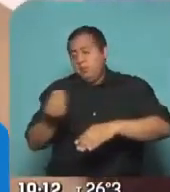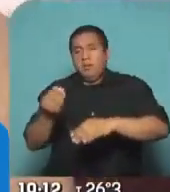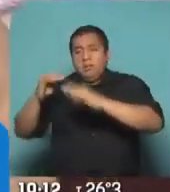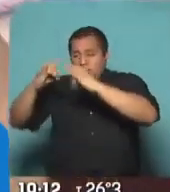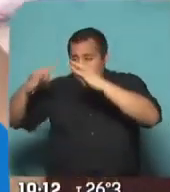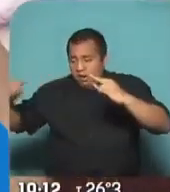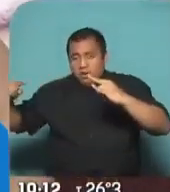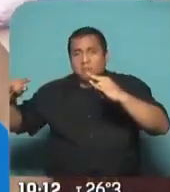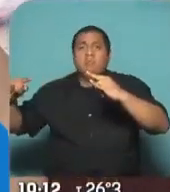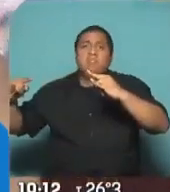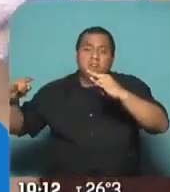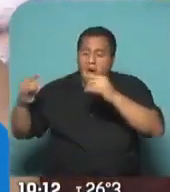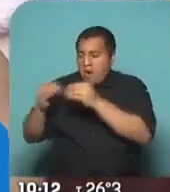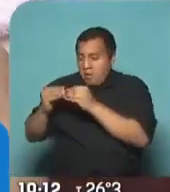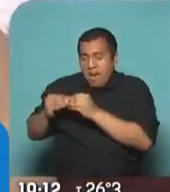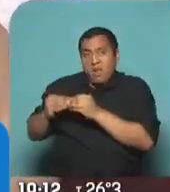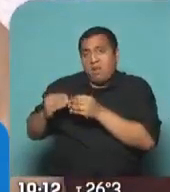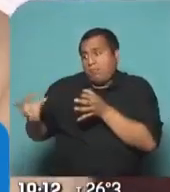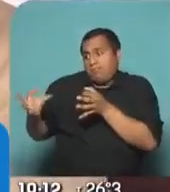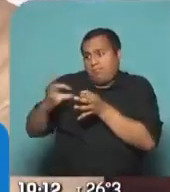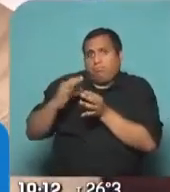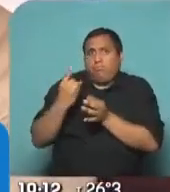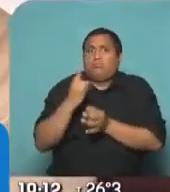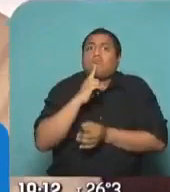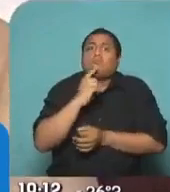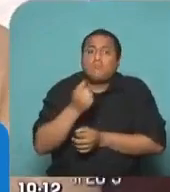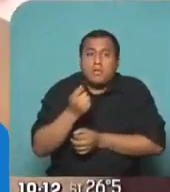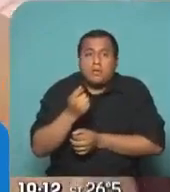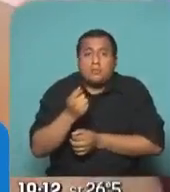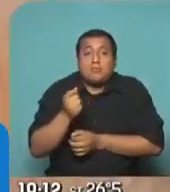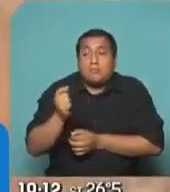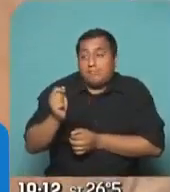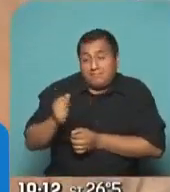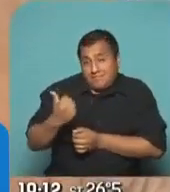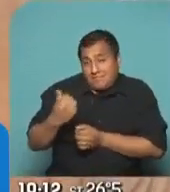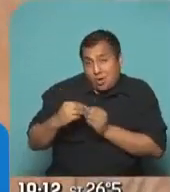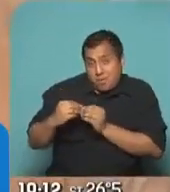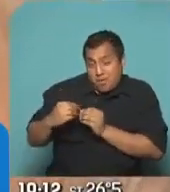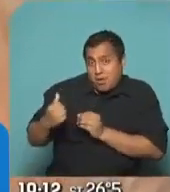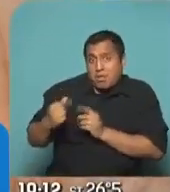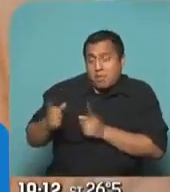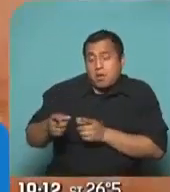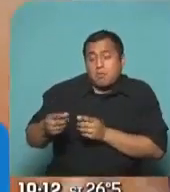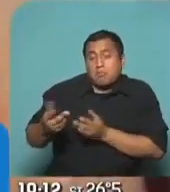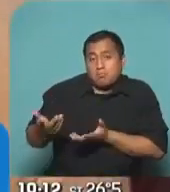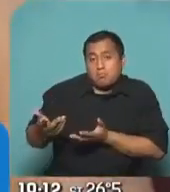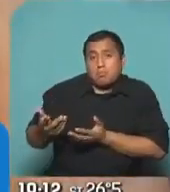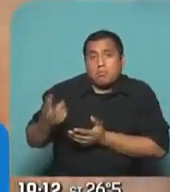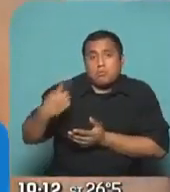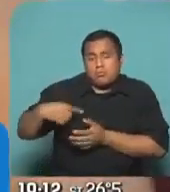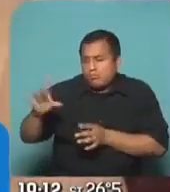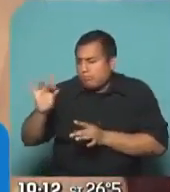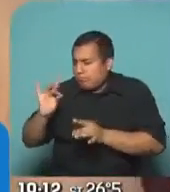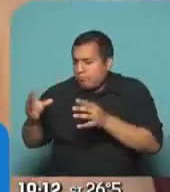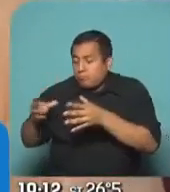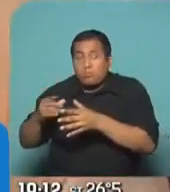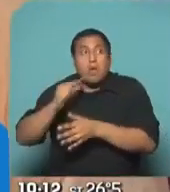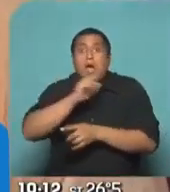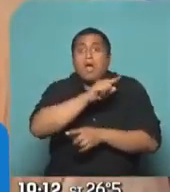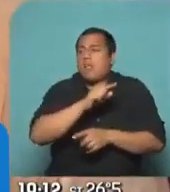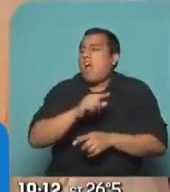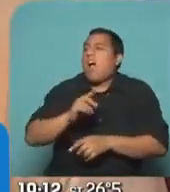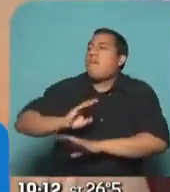y aparte integrante de la UTA también. El compañero también es integrante de la UTA. Cuando empezamos a armar la lista opositora empezaron a echarnos acá adentro del